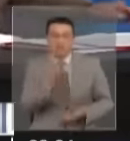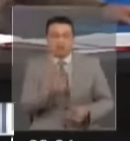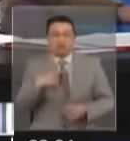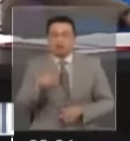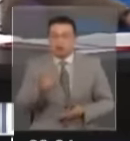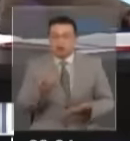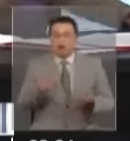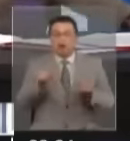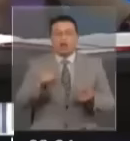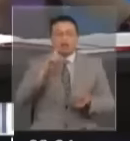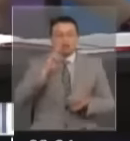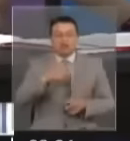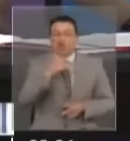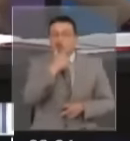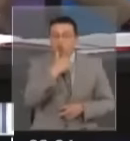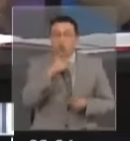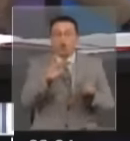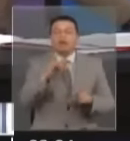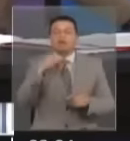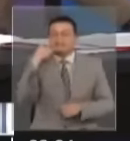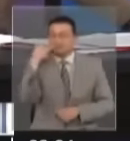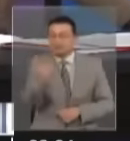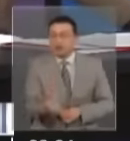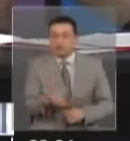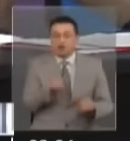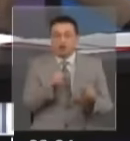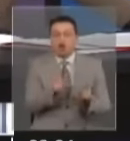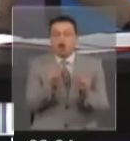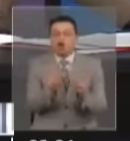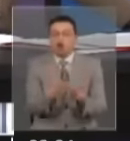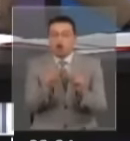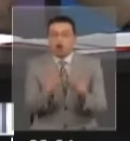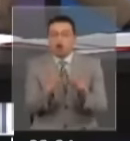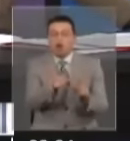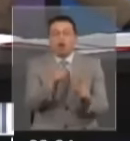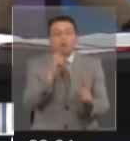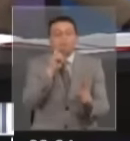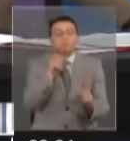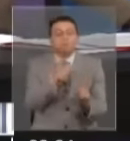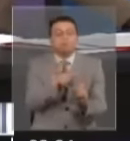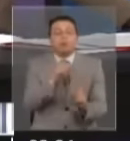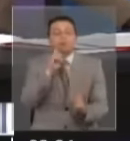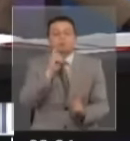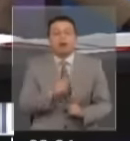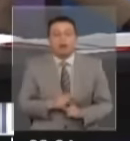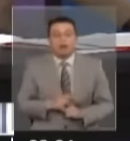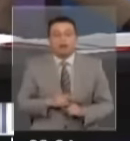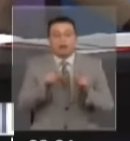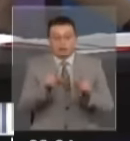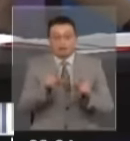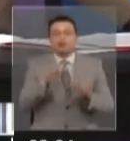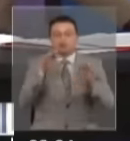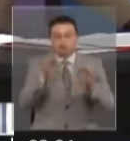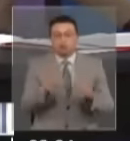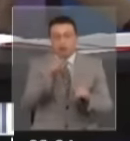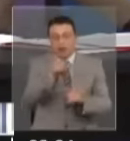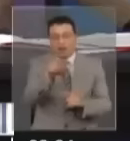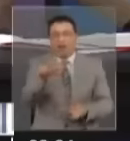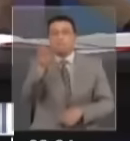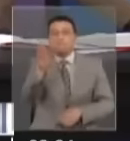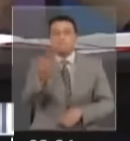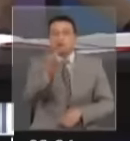cabe ninguna duda, que quienes van a ser siempre controlados y a quienes se le va a hacer este control de identidad van a ser aquellas